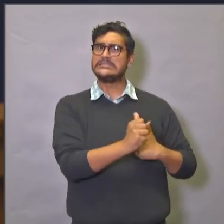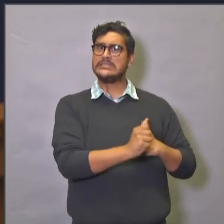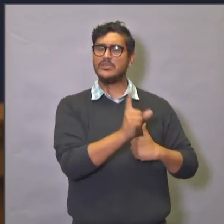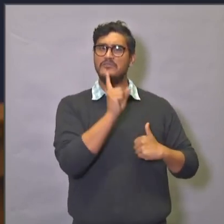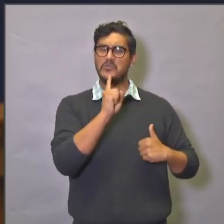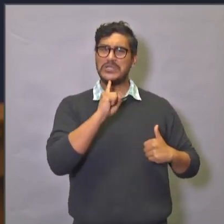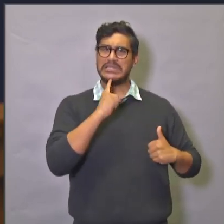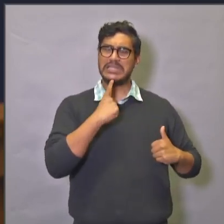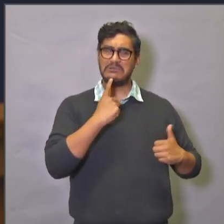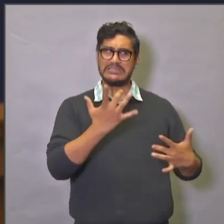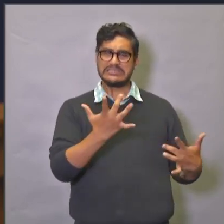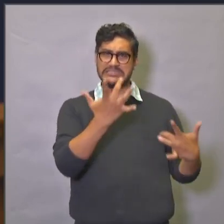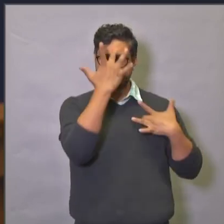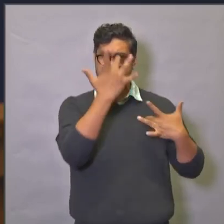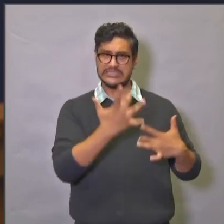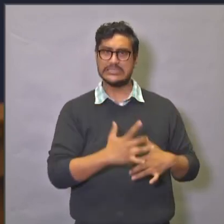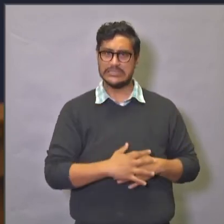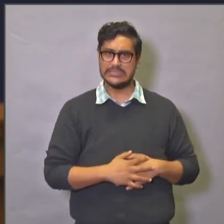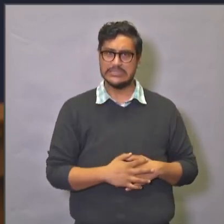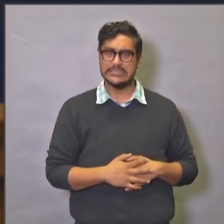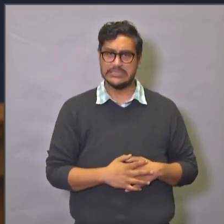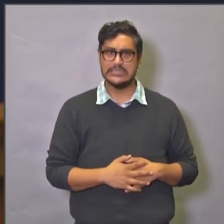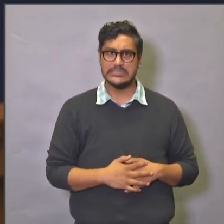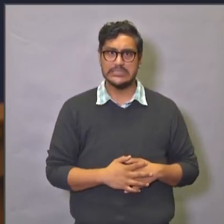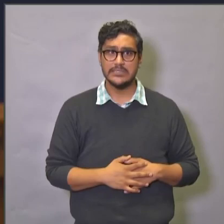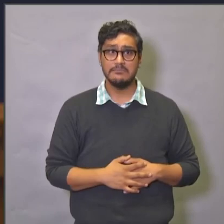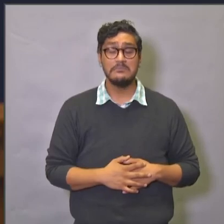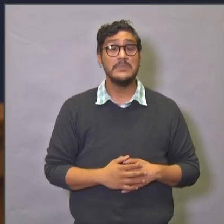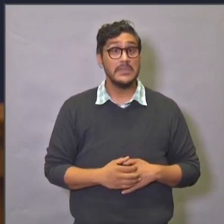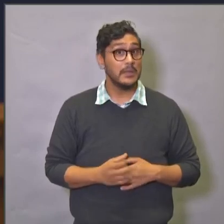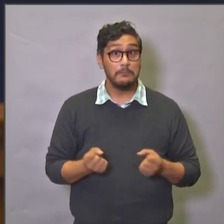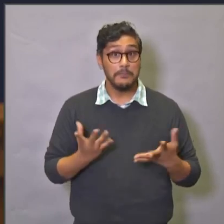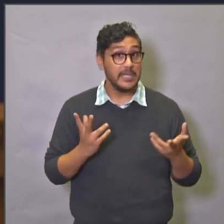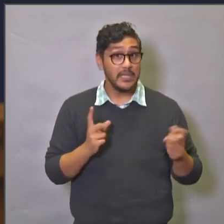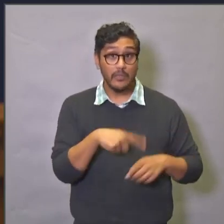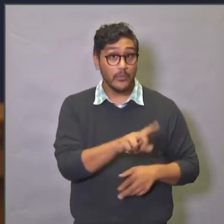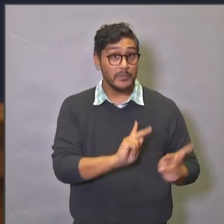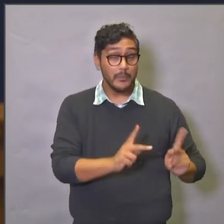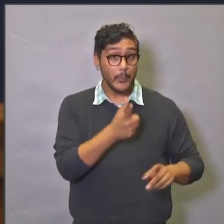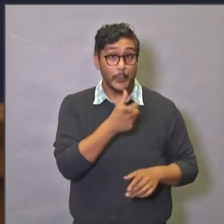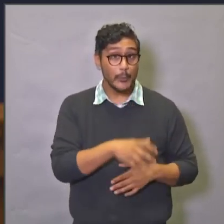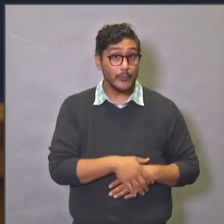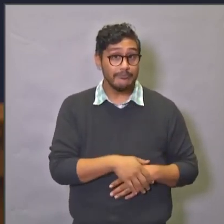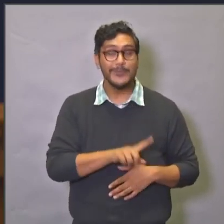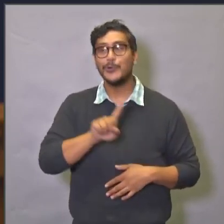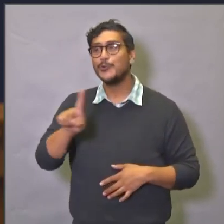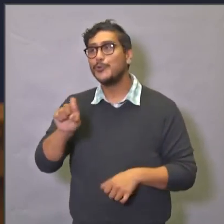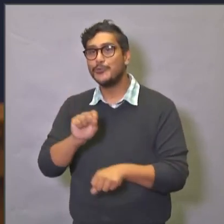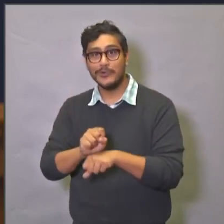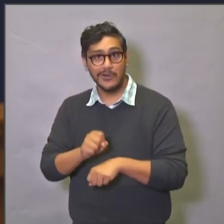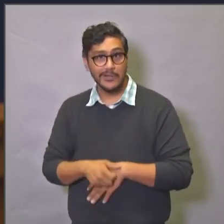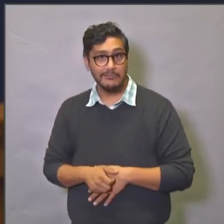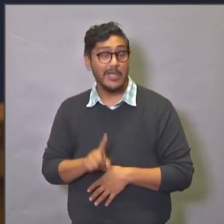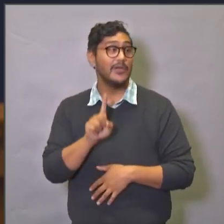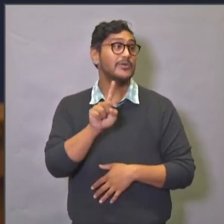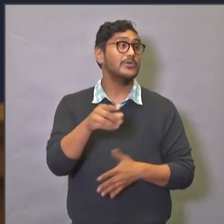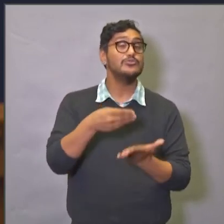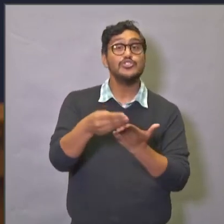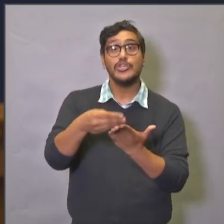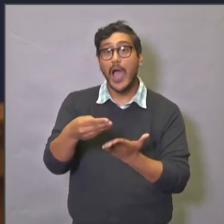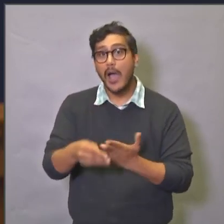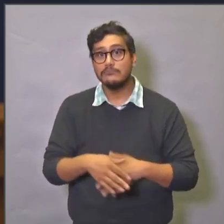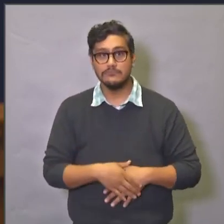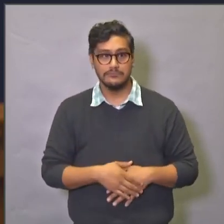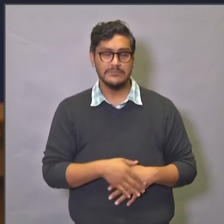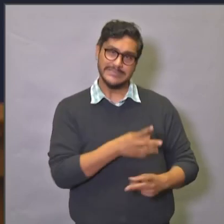graves si se infectan con el virus. Muchas son personas que van a trabajar, están comprando alimentos y cuidando a sus